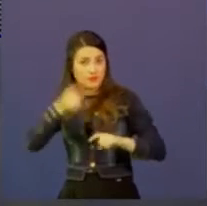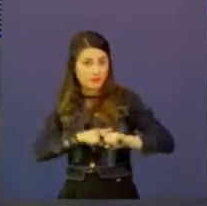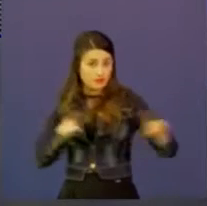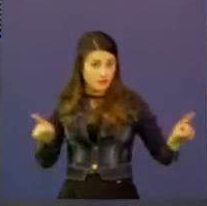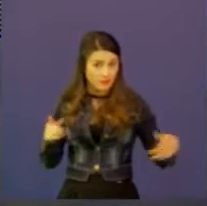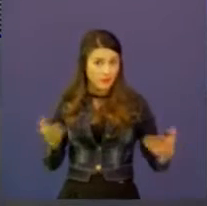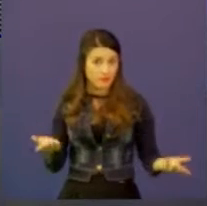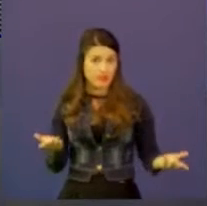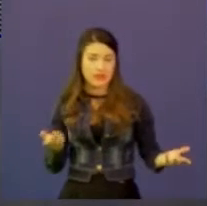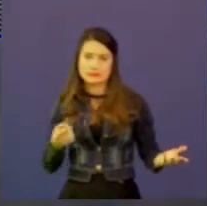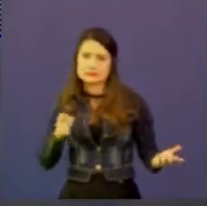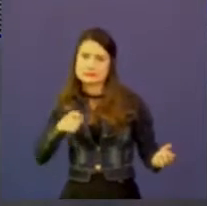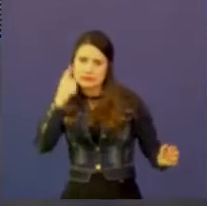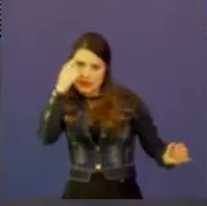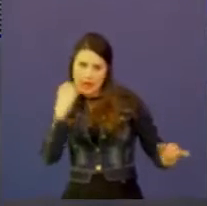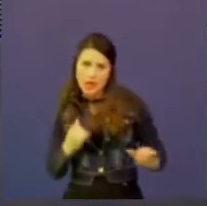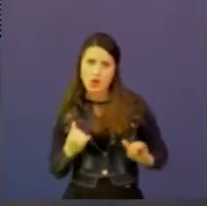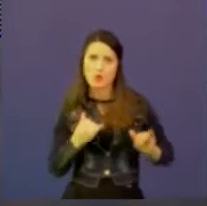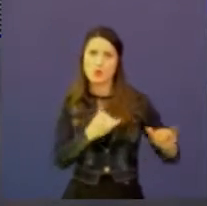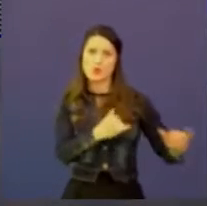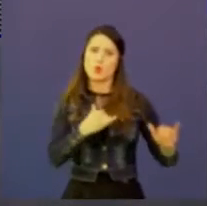como, digamos,